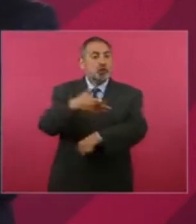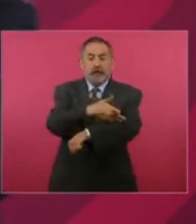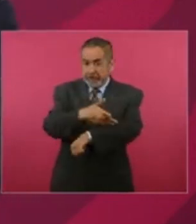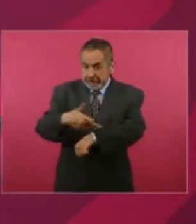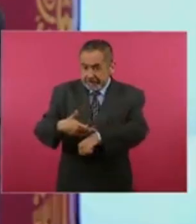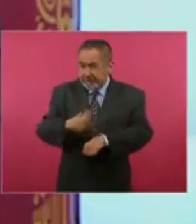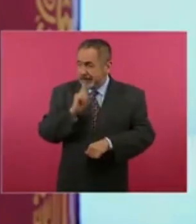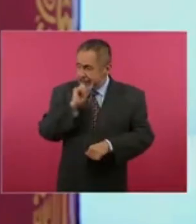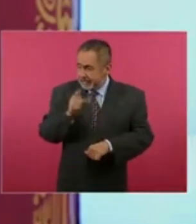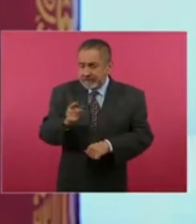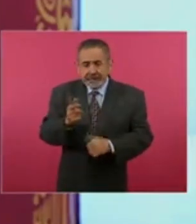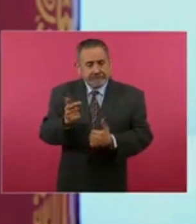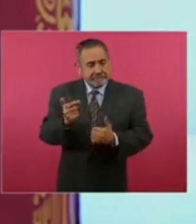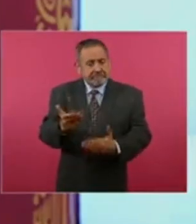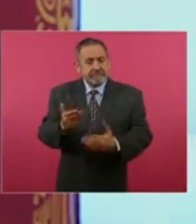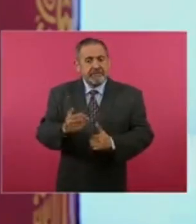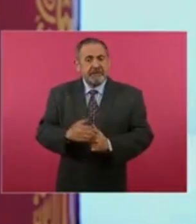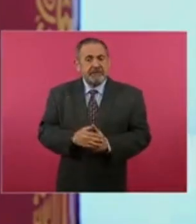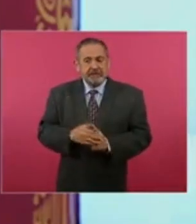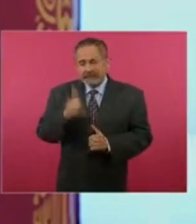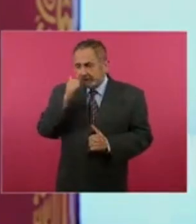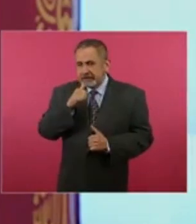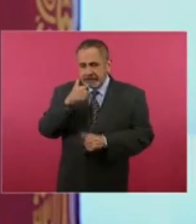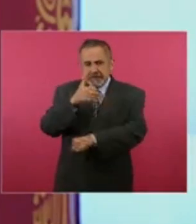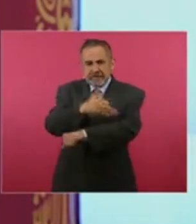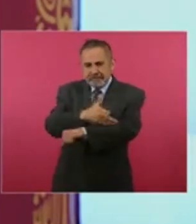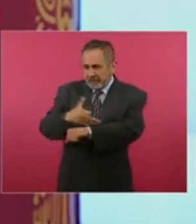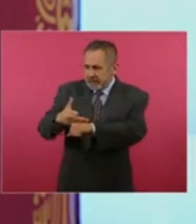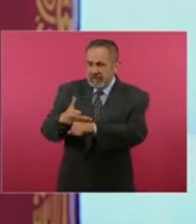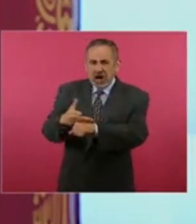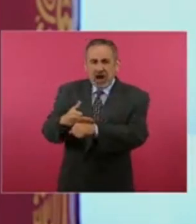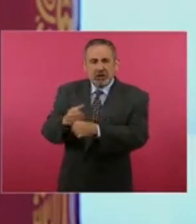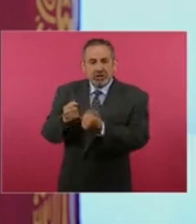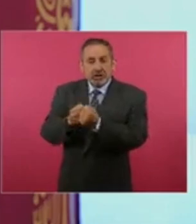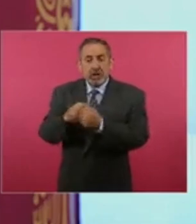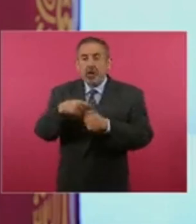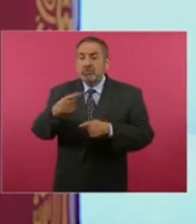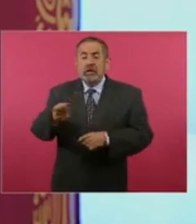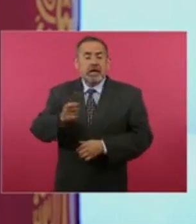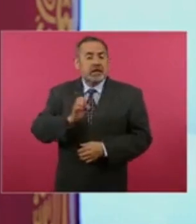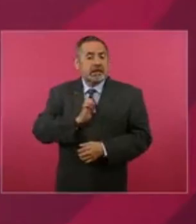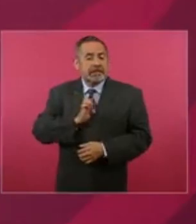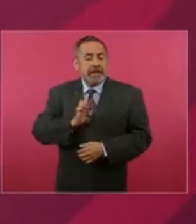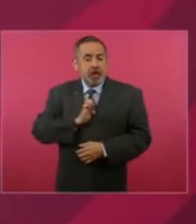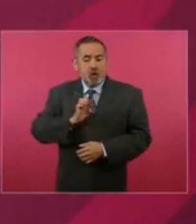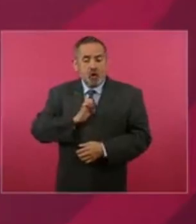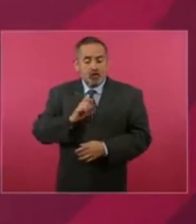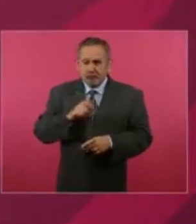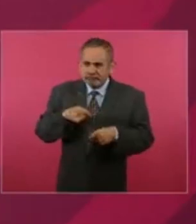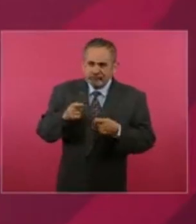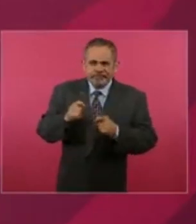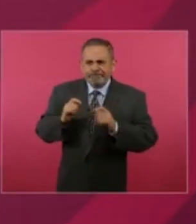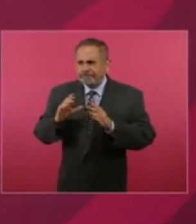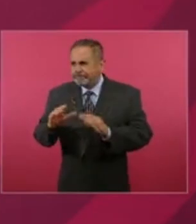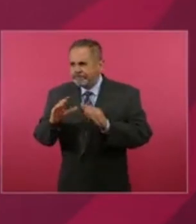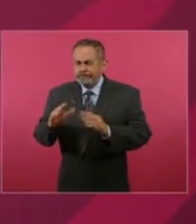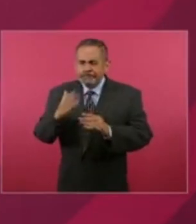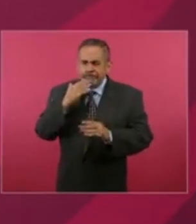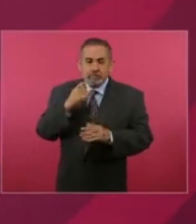familias, como siempre, a sus entrenadores, a